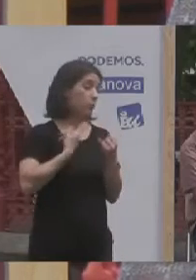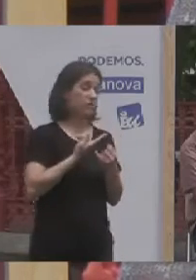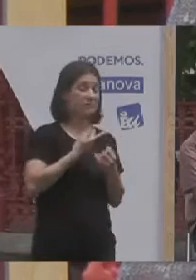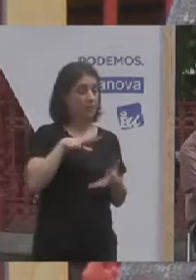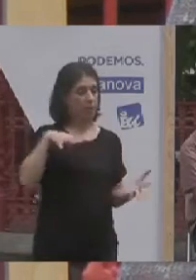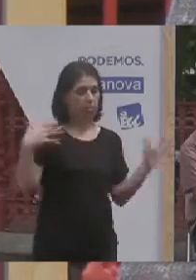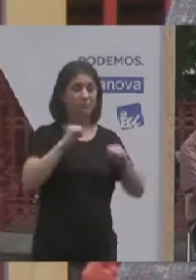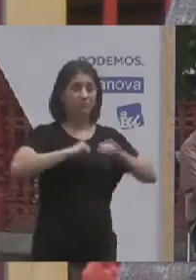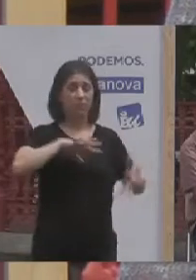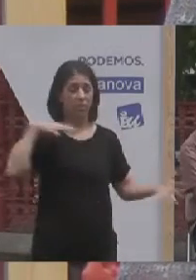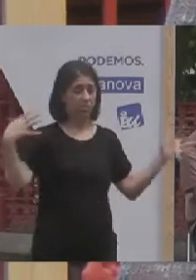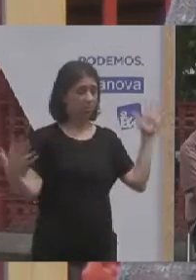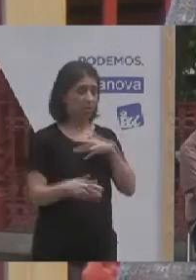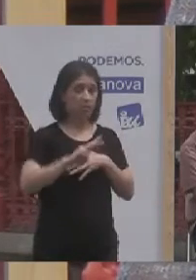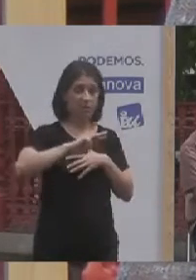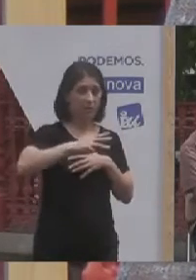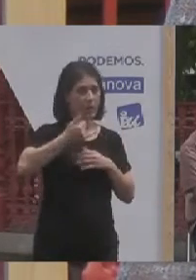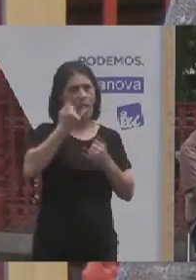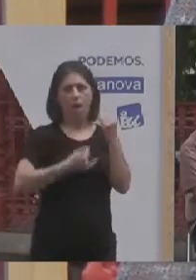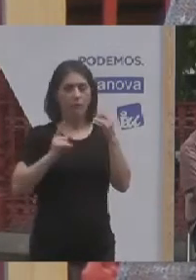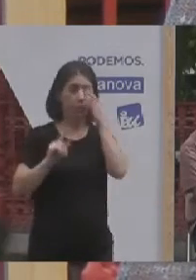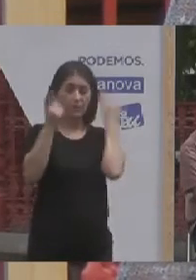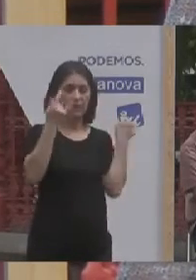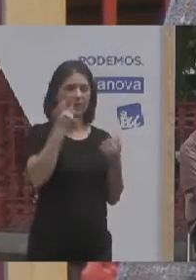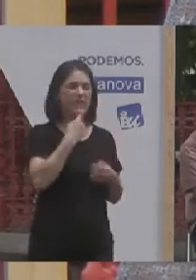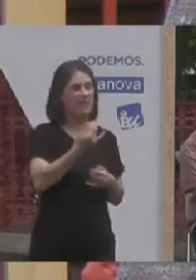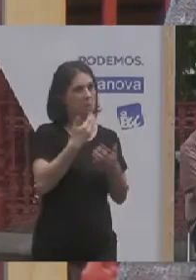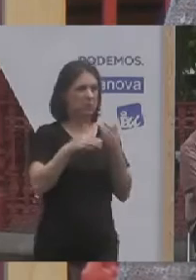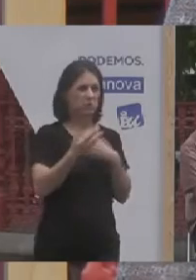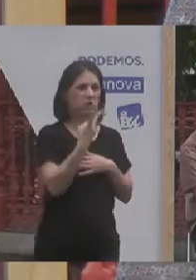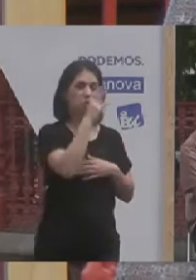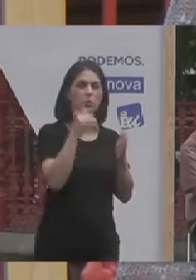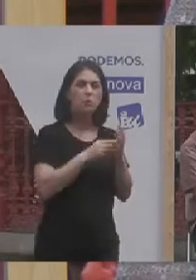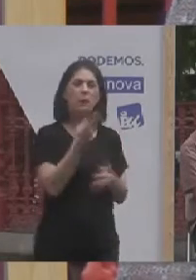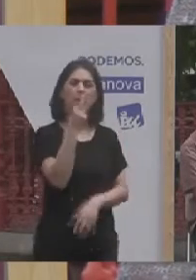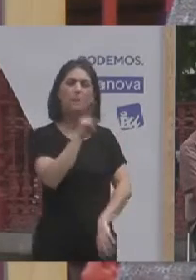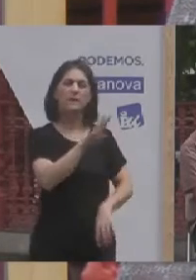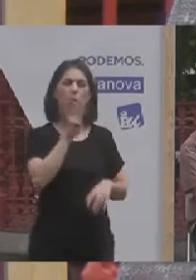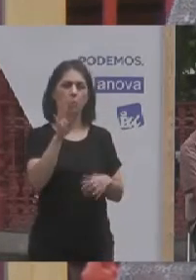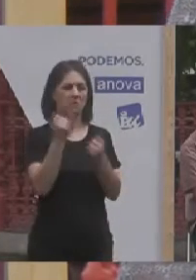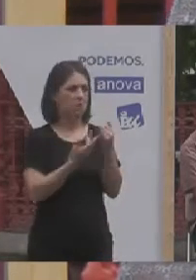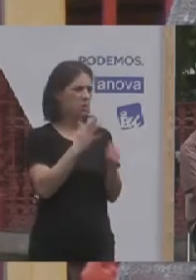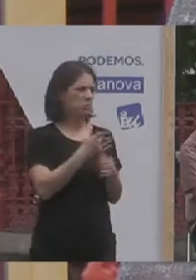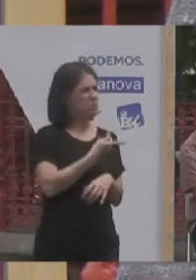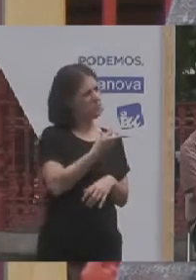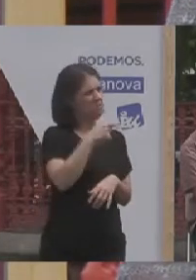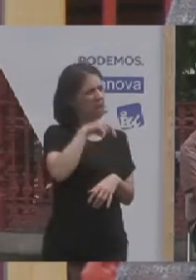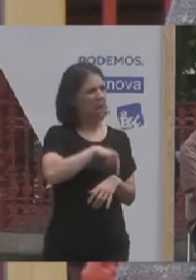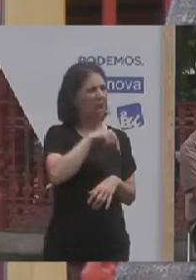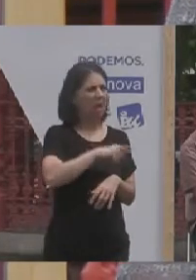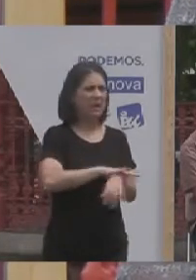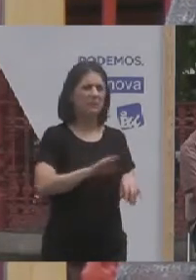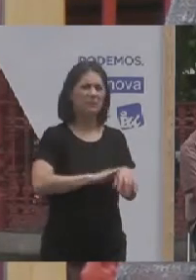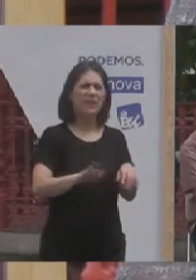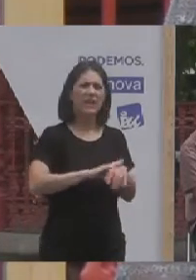envellecemento da súa poboación. O Instituto Galego de Estadística cifra que para 2024 un tercio dos ourensanos superarán